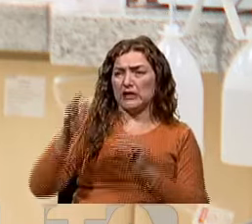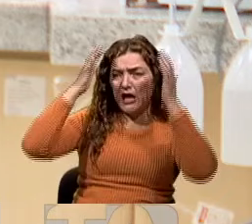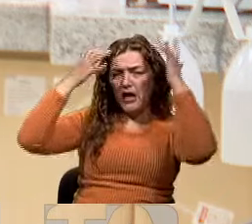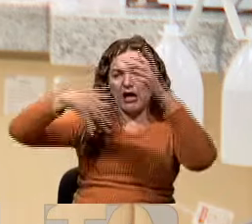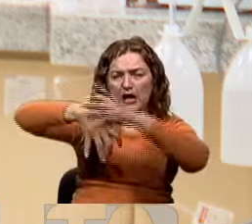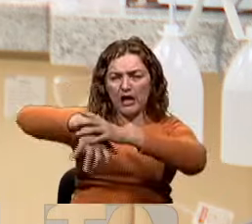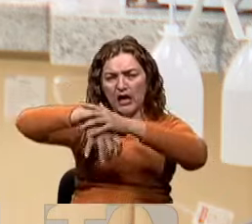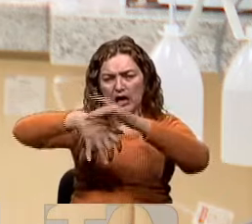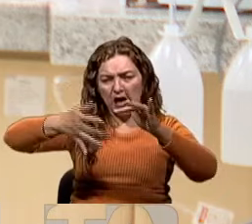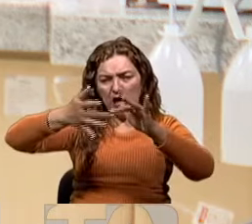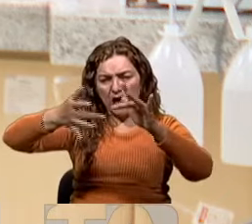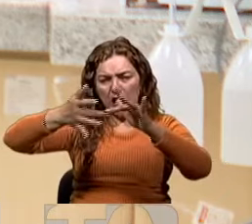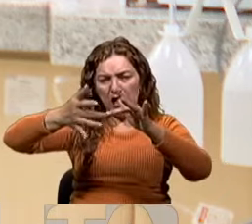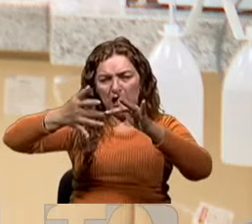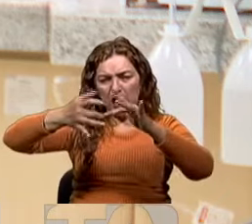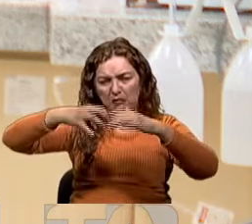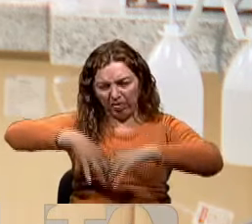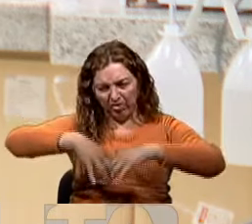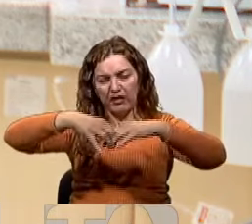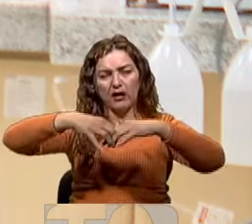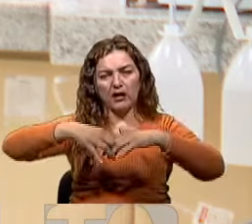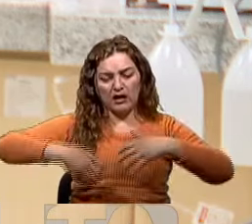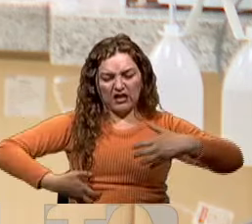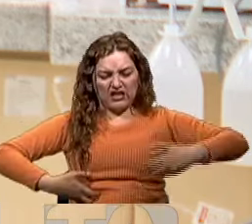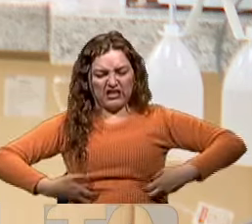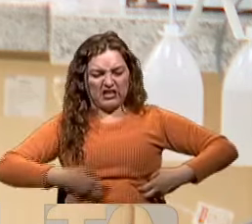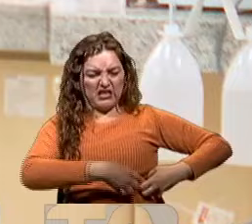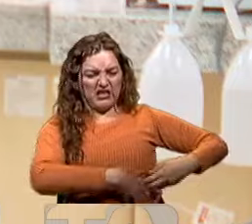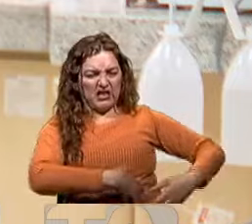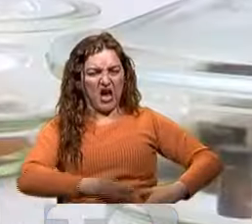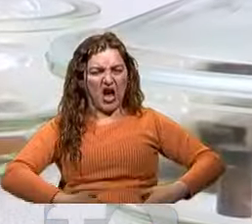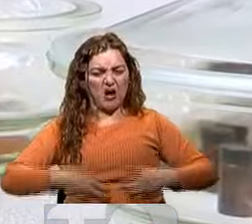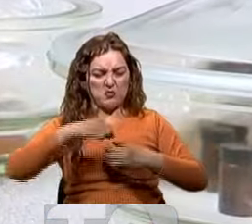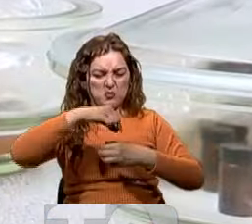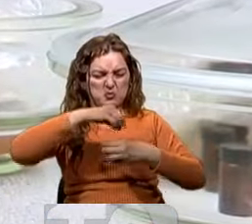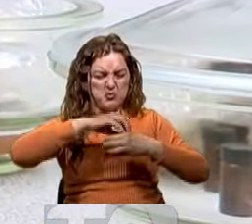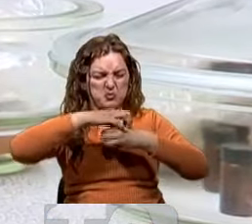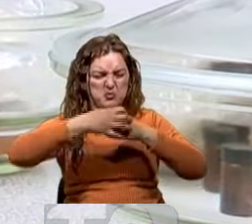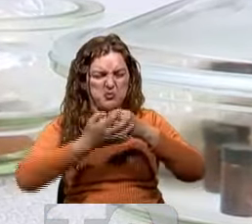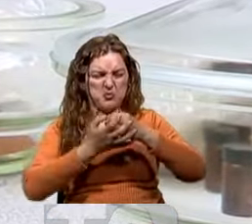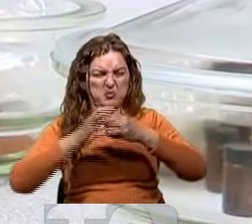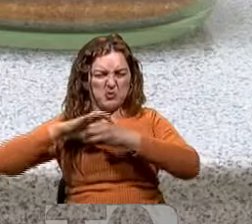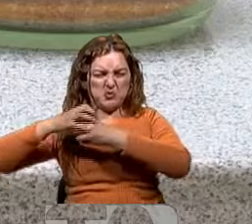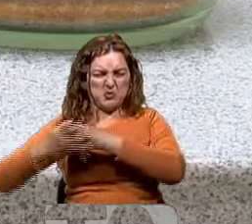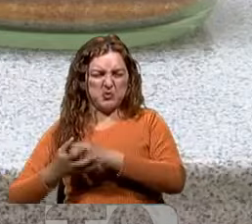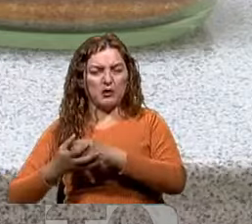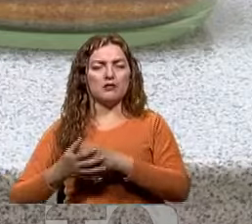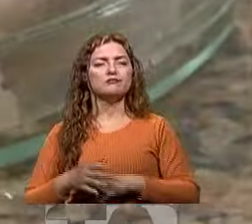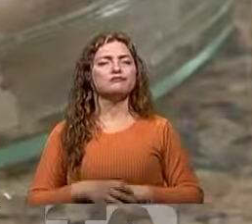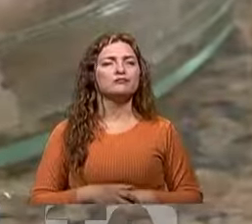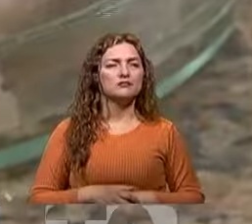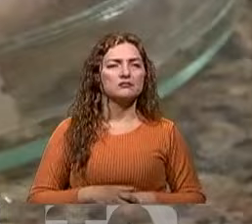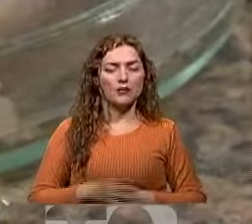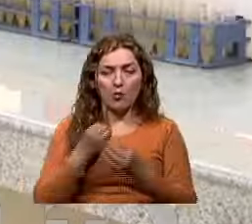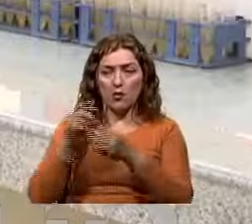neurológico, se acumulan diferentes órganos, afecta a diferentes sistemas. A pesar de ello, los expertos no prohíben la ingesta